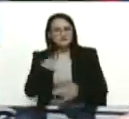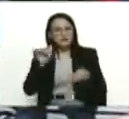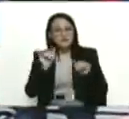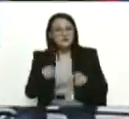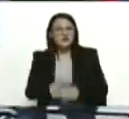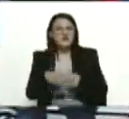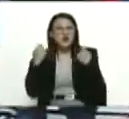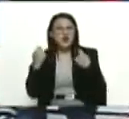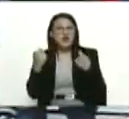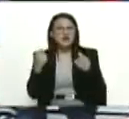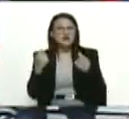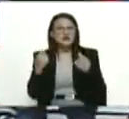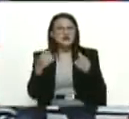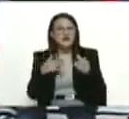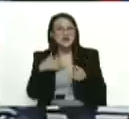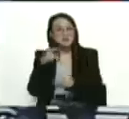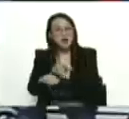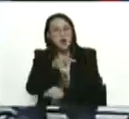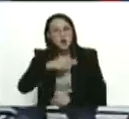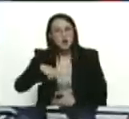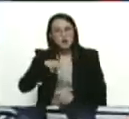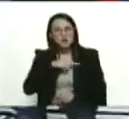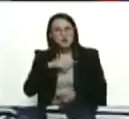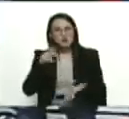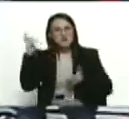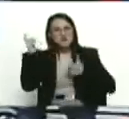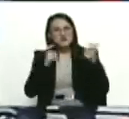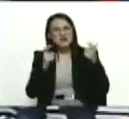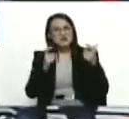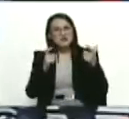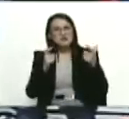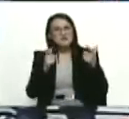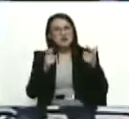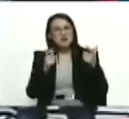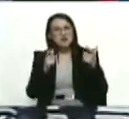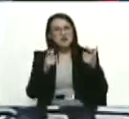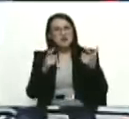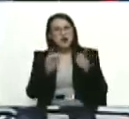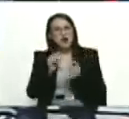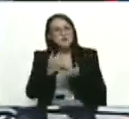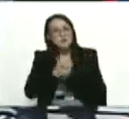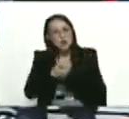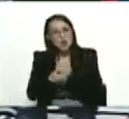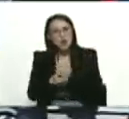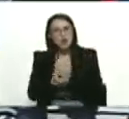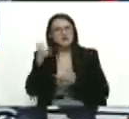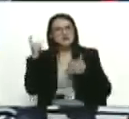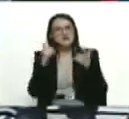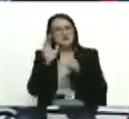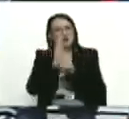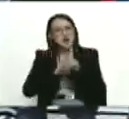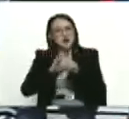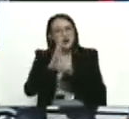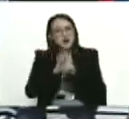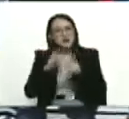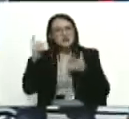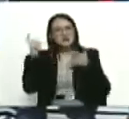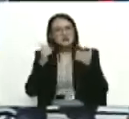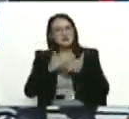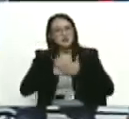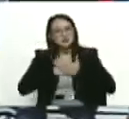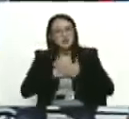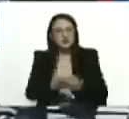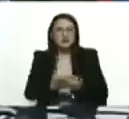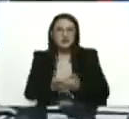ellos no las quieren poner a nosotros. El chavismo es alegría, el chavismo es amor, el chavismo es ternura, el chavismo es